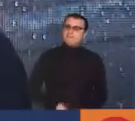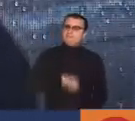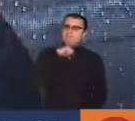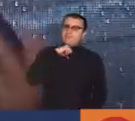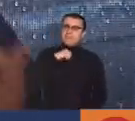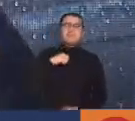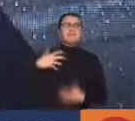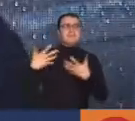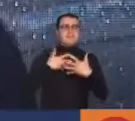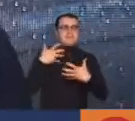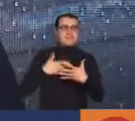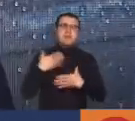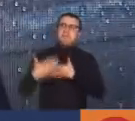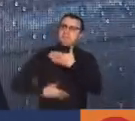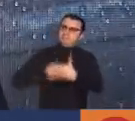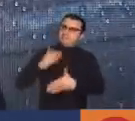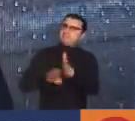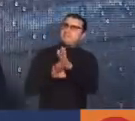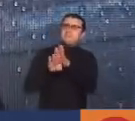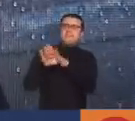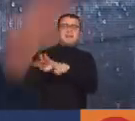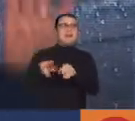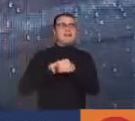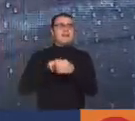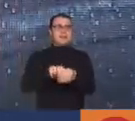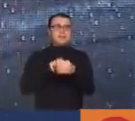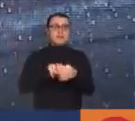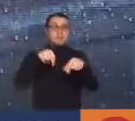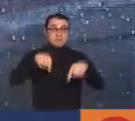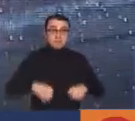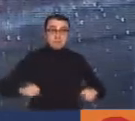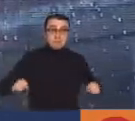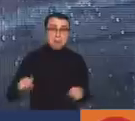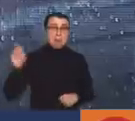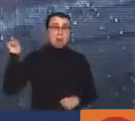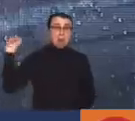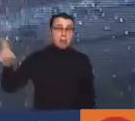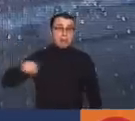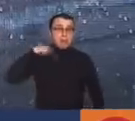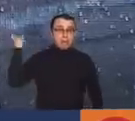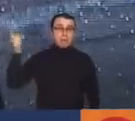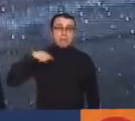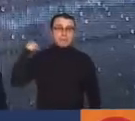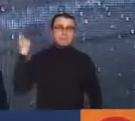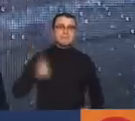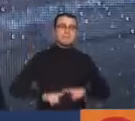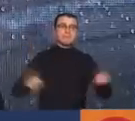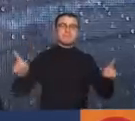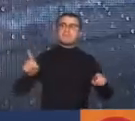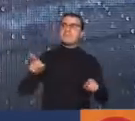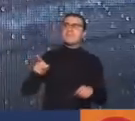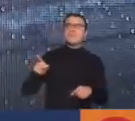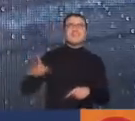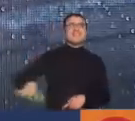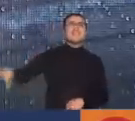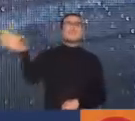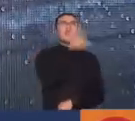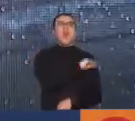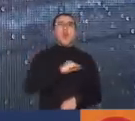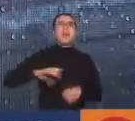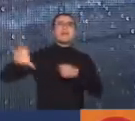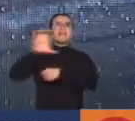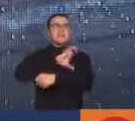sistemas avanzados de transporte que esta ciudad no ha podido tener, a diferencia de todas